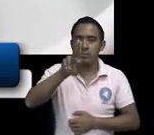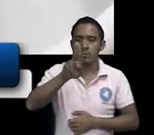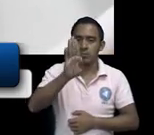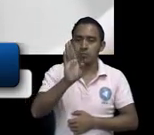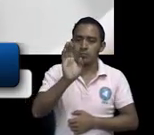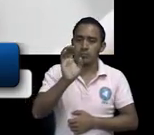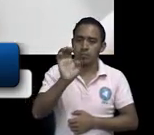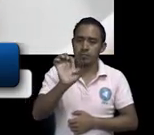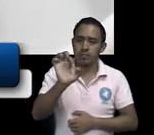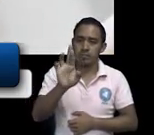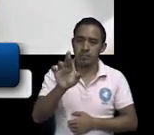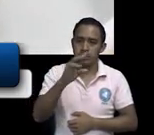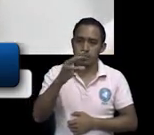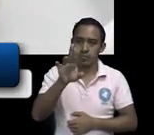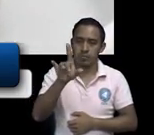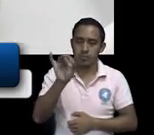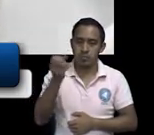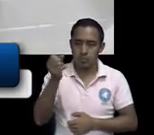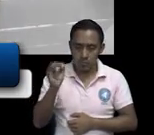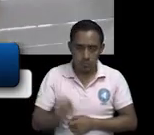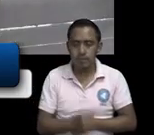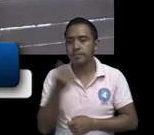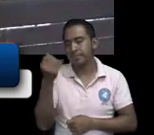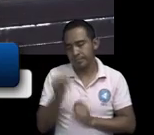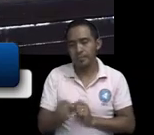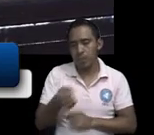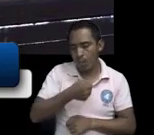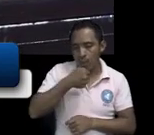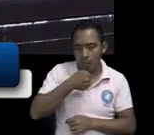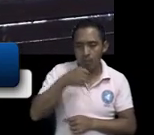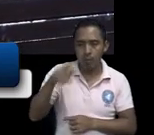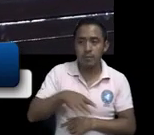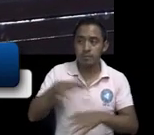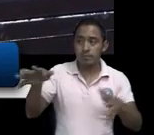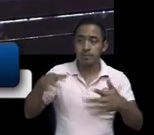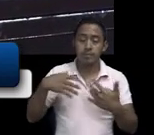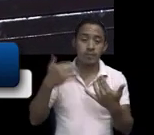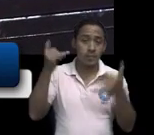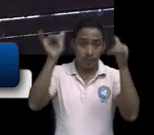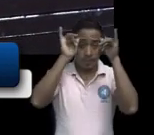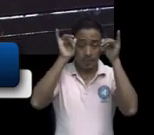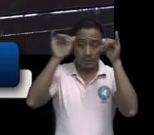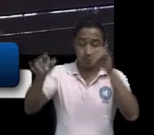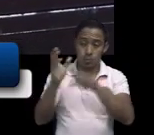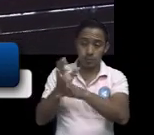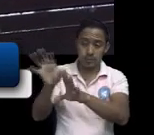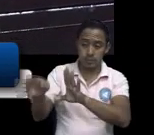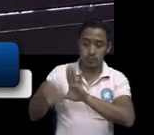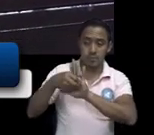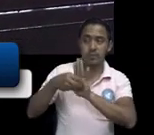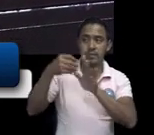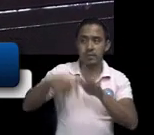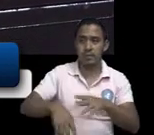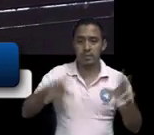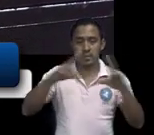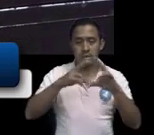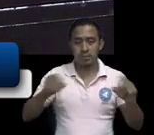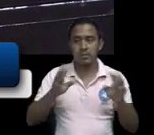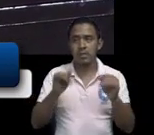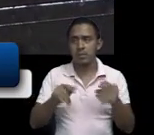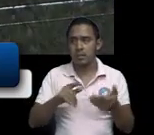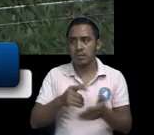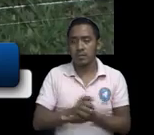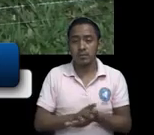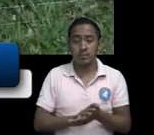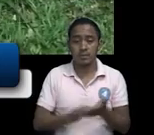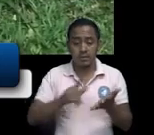de transmisión de tuberculosis a través de la tuberculosis bovina, que le llamamos, ya aquí en Nicaragua se ha visto, con la pasteurización de la